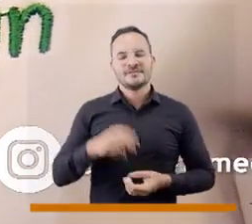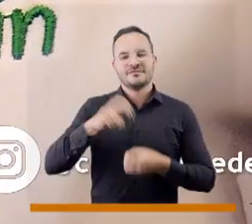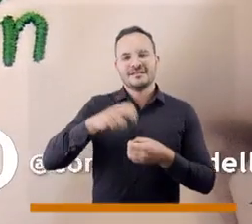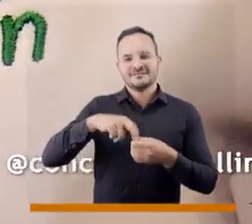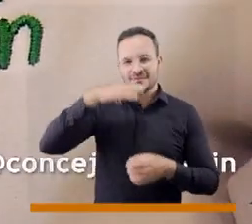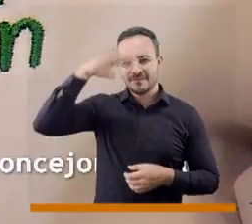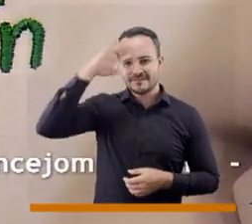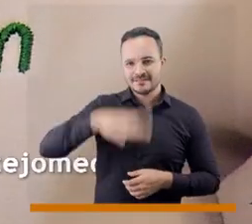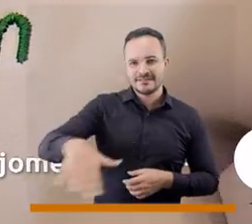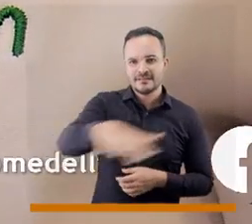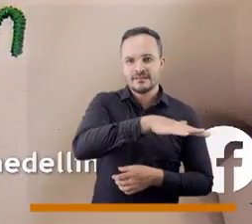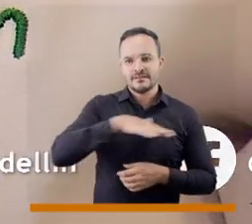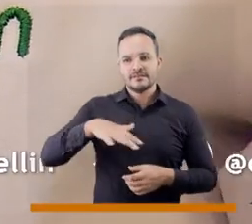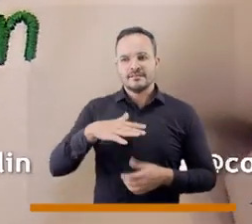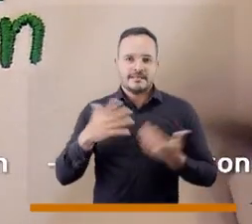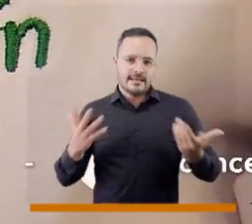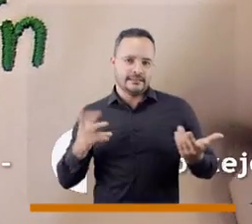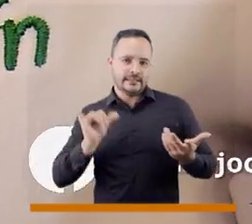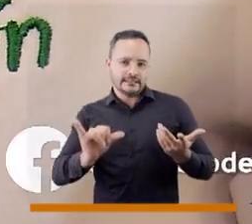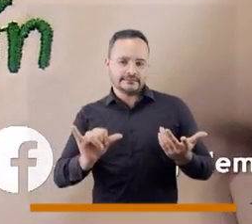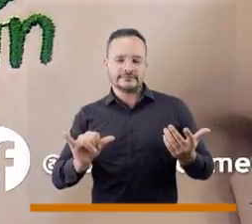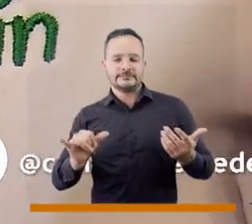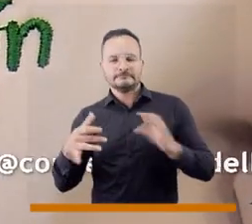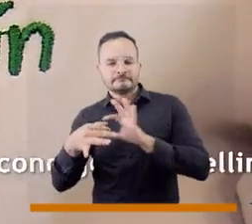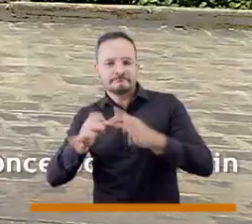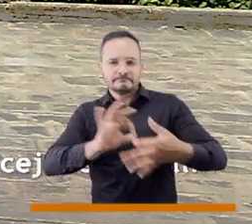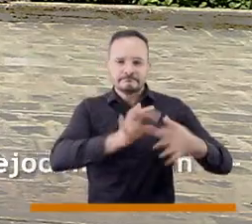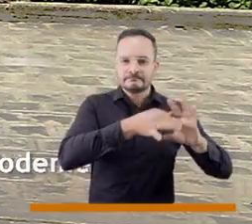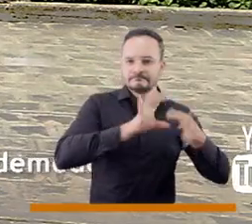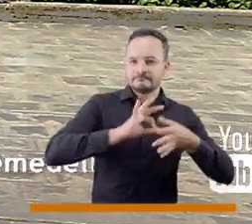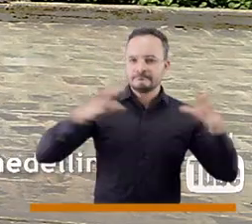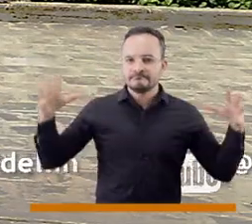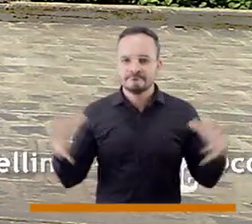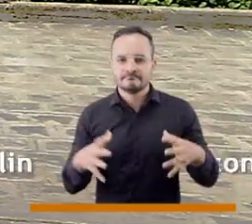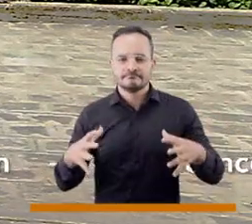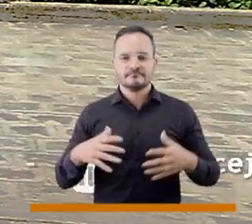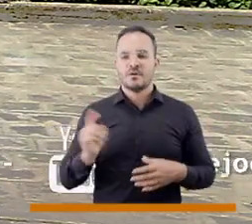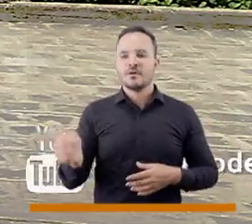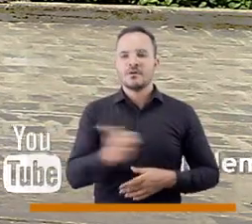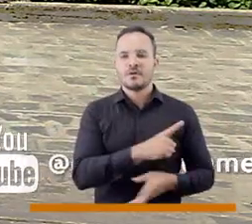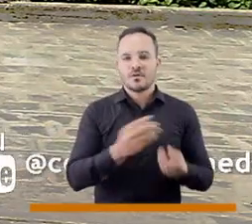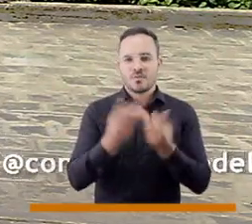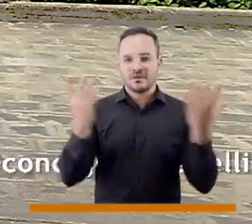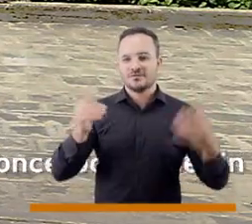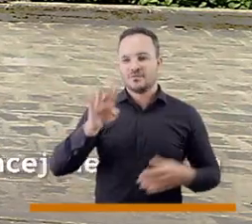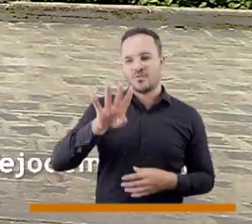la Federación de Medellín es la que, digámosle, coordina todas las